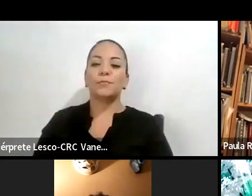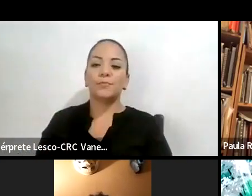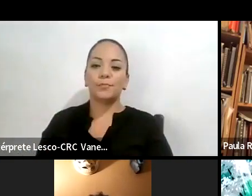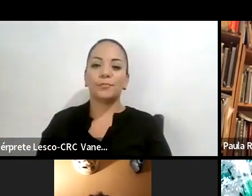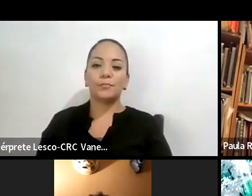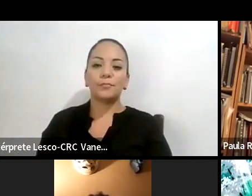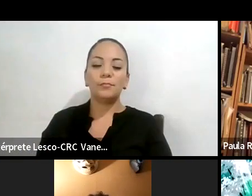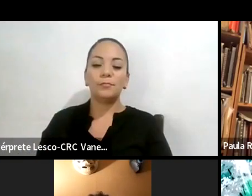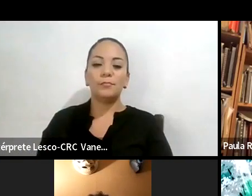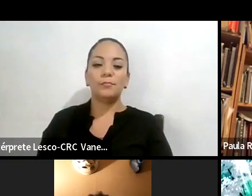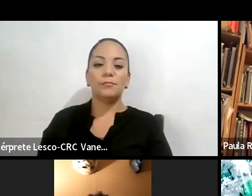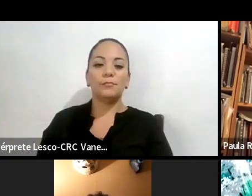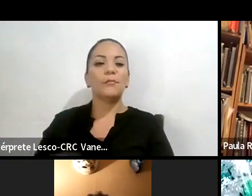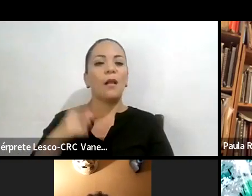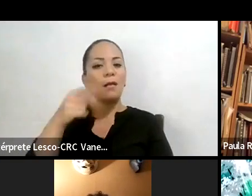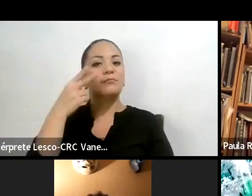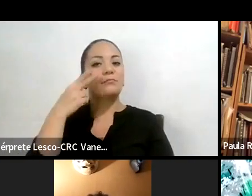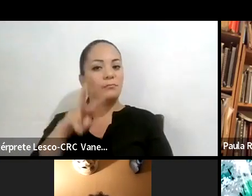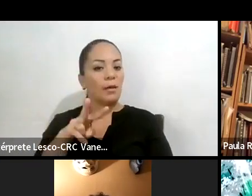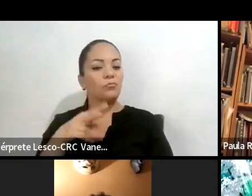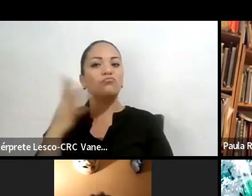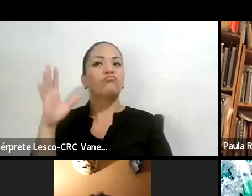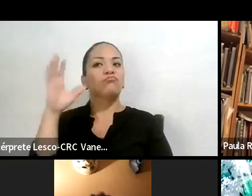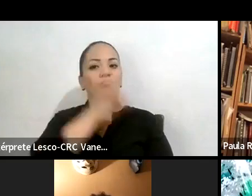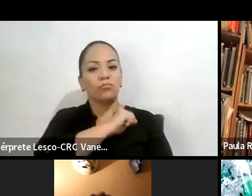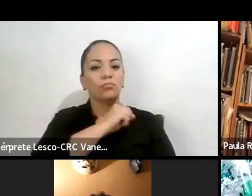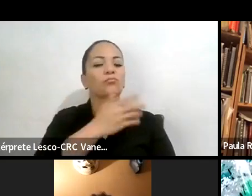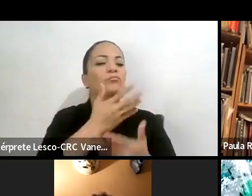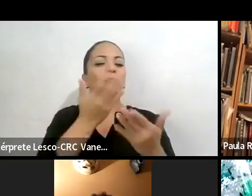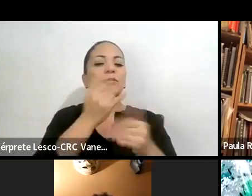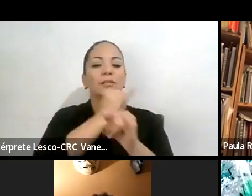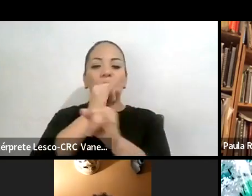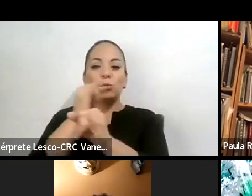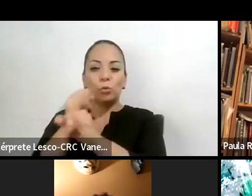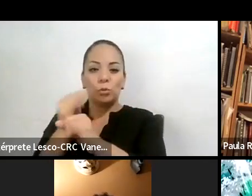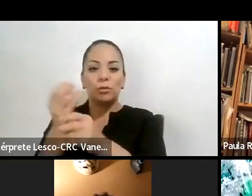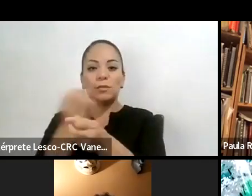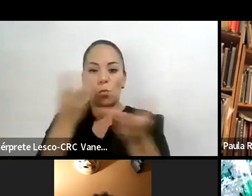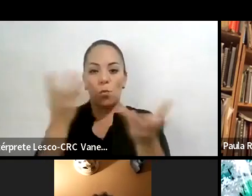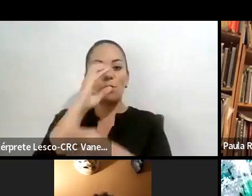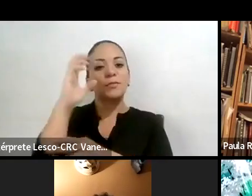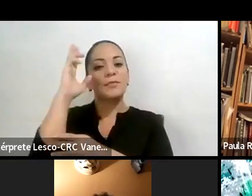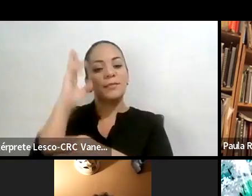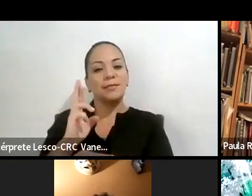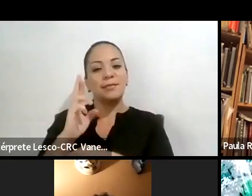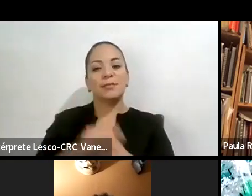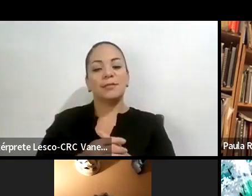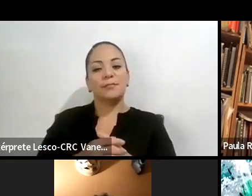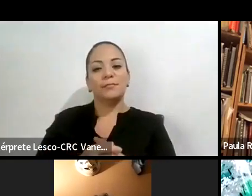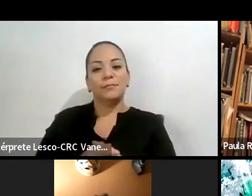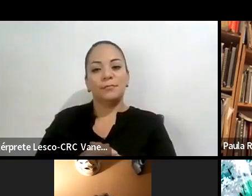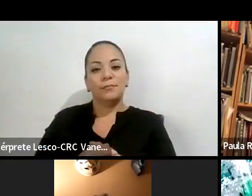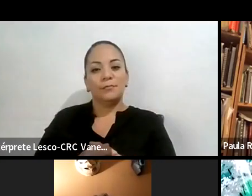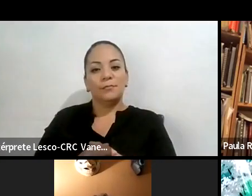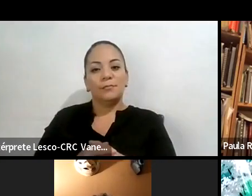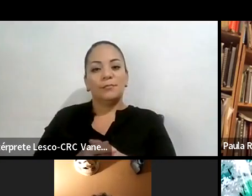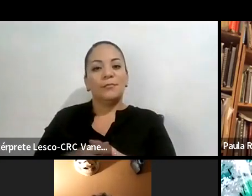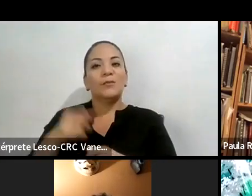también aquí podemos ver cómo instituciones públicas de Costa Rica le devuelven, ¿verdad? Le devuelven